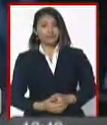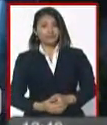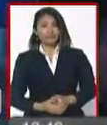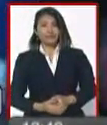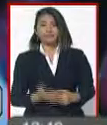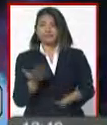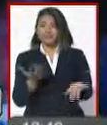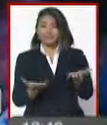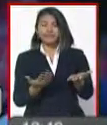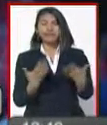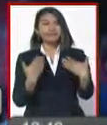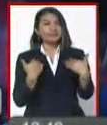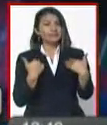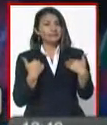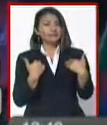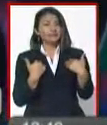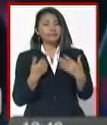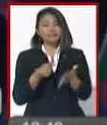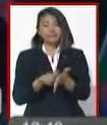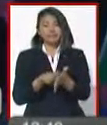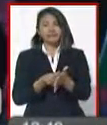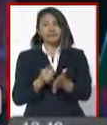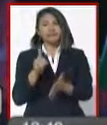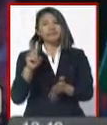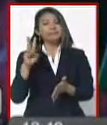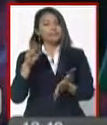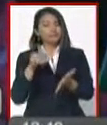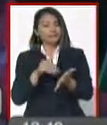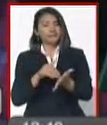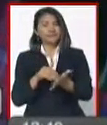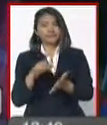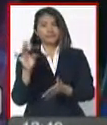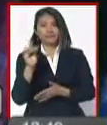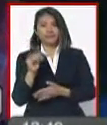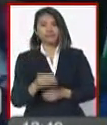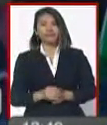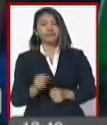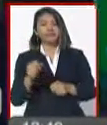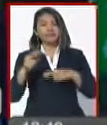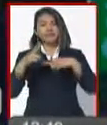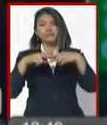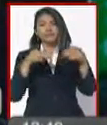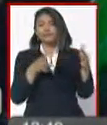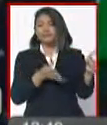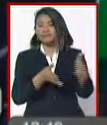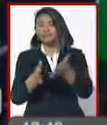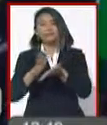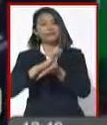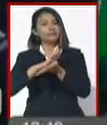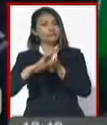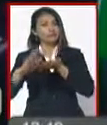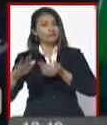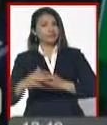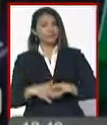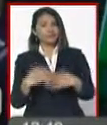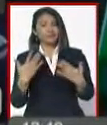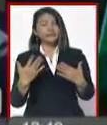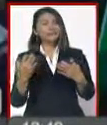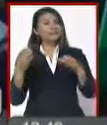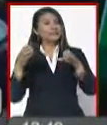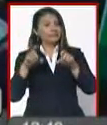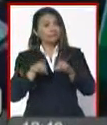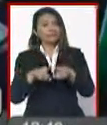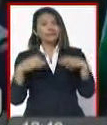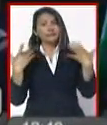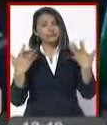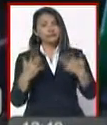este caso hay posibilidad de que se realice el desembolso de los más de 2 millones de bolivianos para la pavimentación? Mire, tenemos contratos